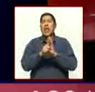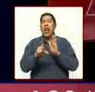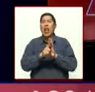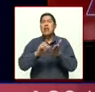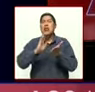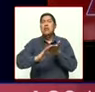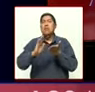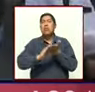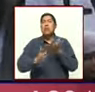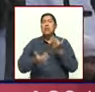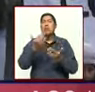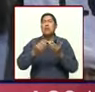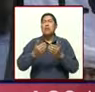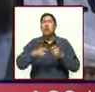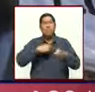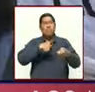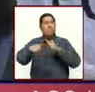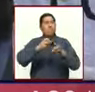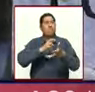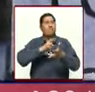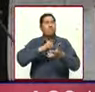incendiarias.